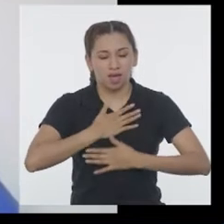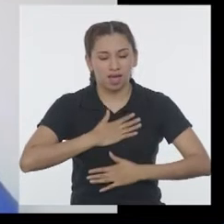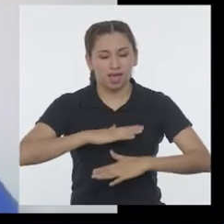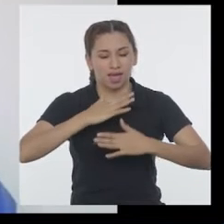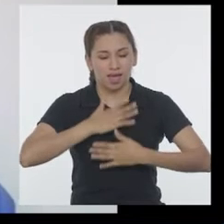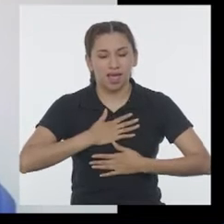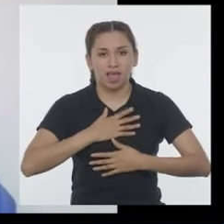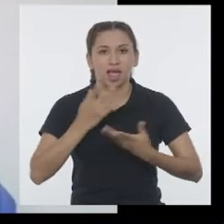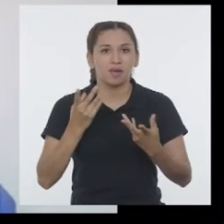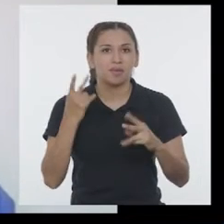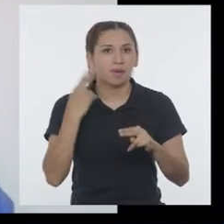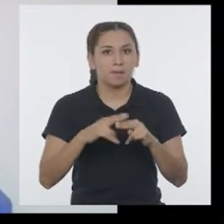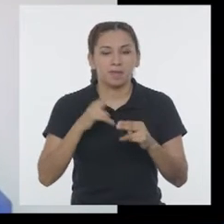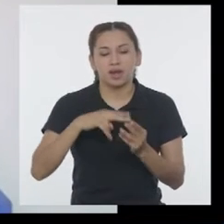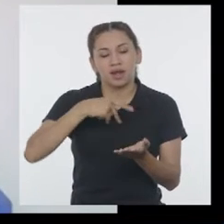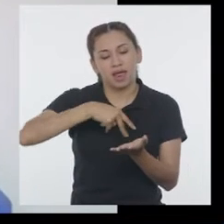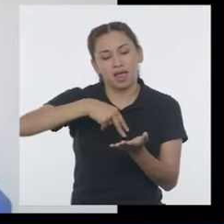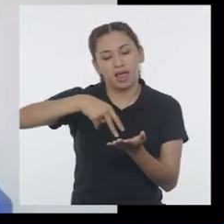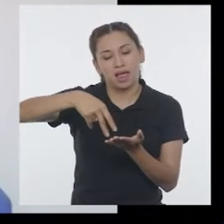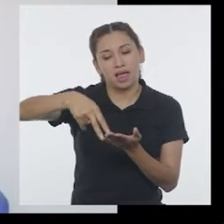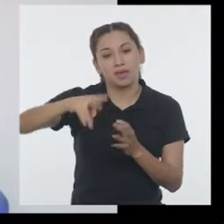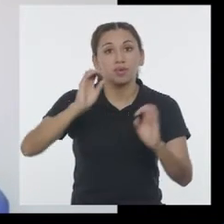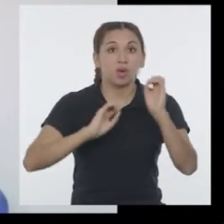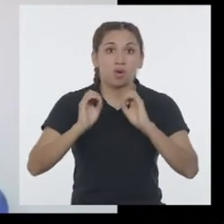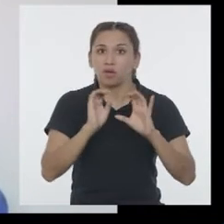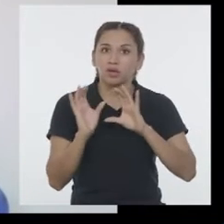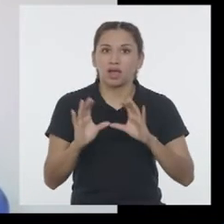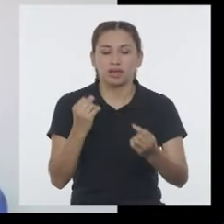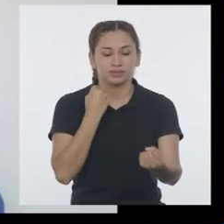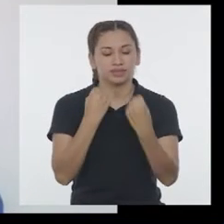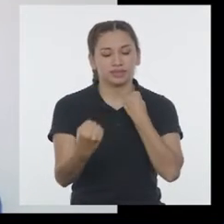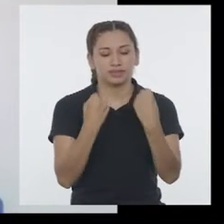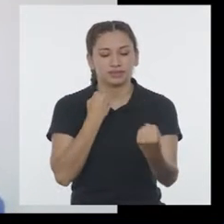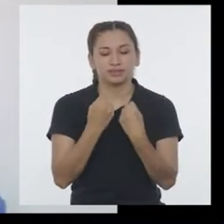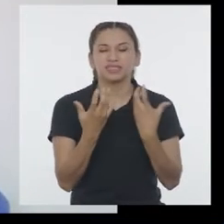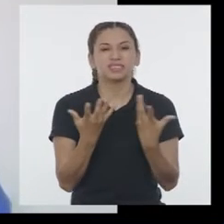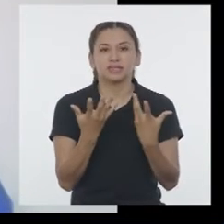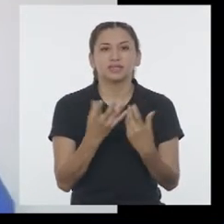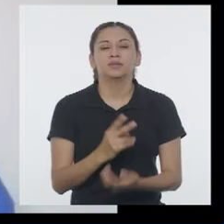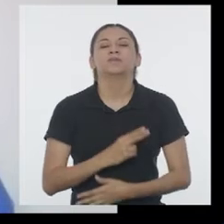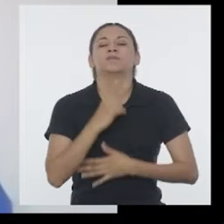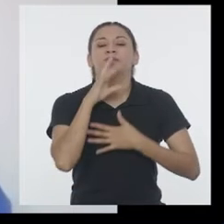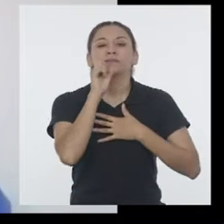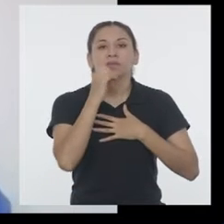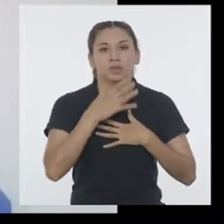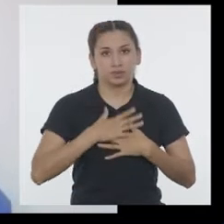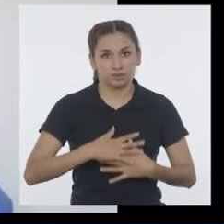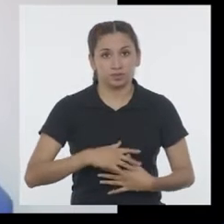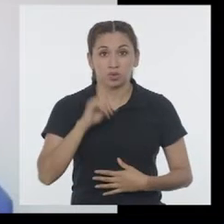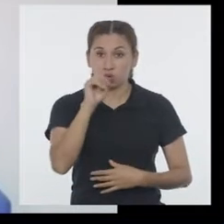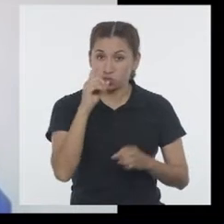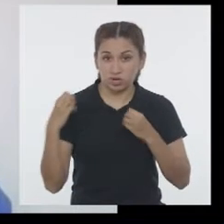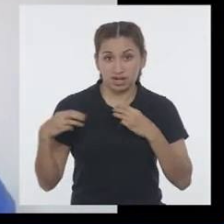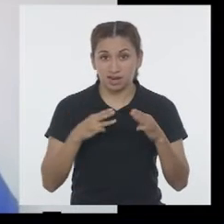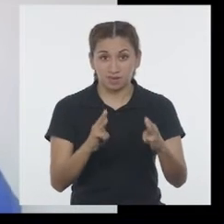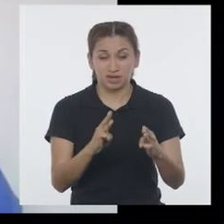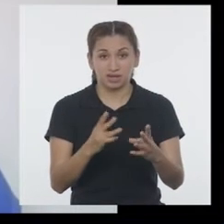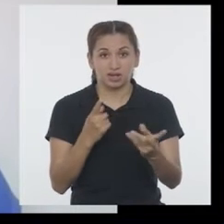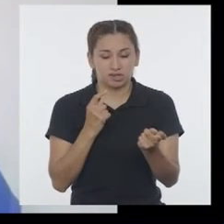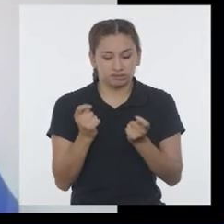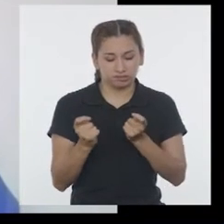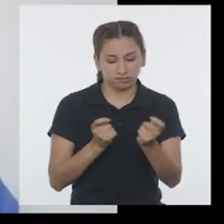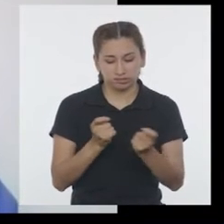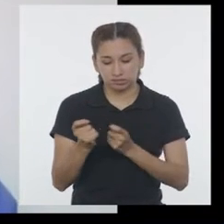de calma a través de pequeñas caminatas o realizar ejercicios de respiración. Una manera